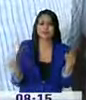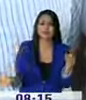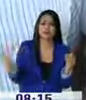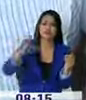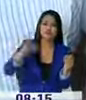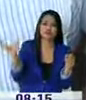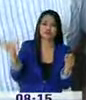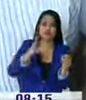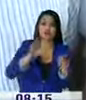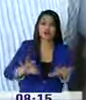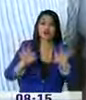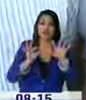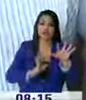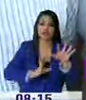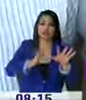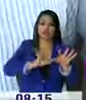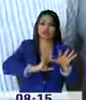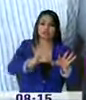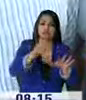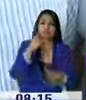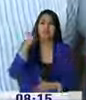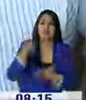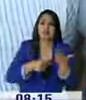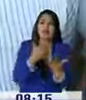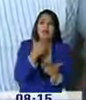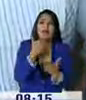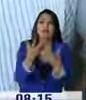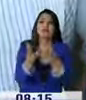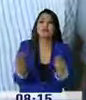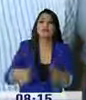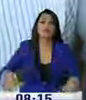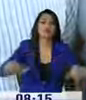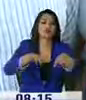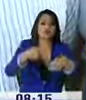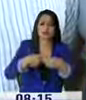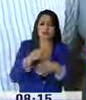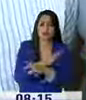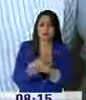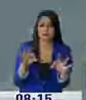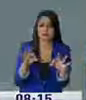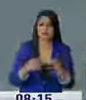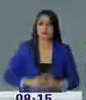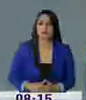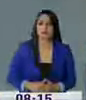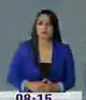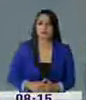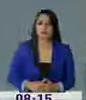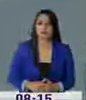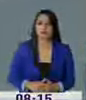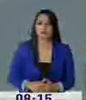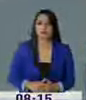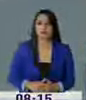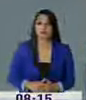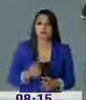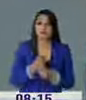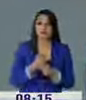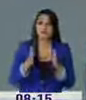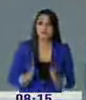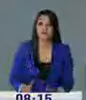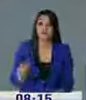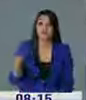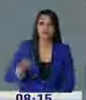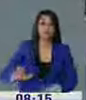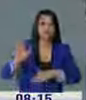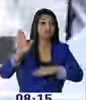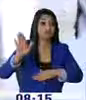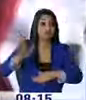cargas laterales, para por lo menos sustentar algo la escasez que tenemos ahorita de la maquinaria. Según afirmó este sector obrero, el incumplimiento por